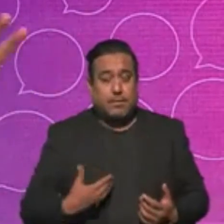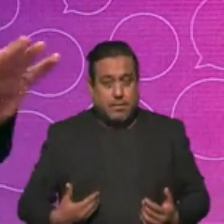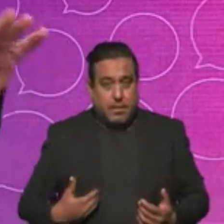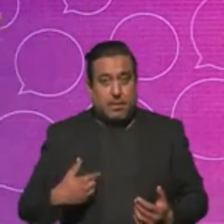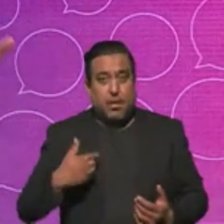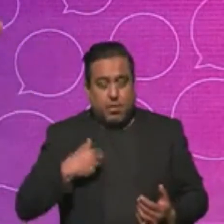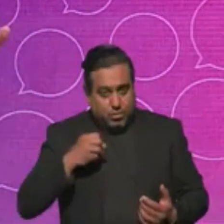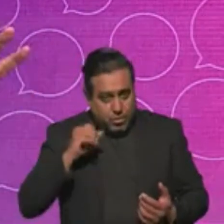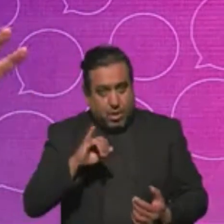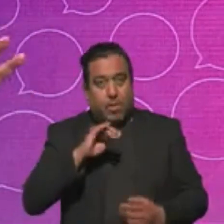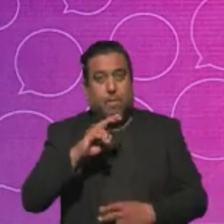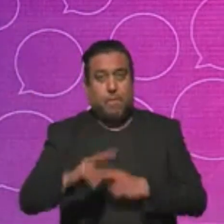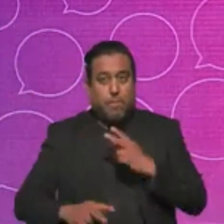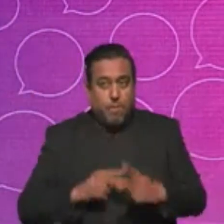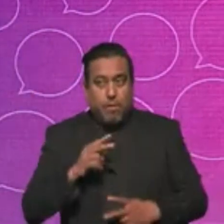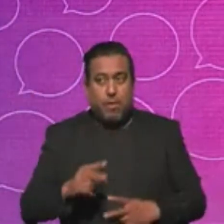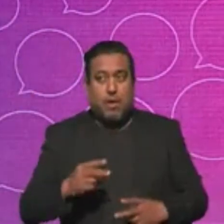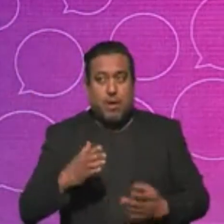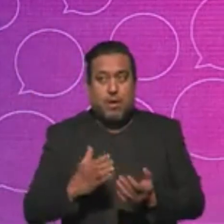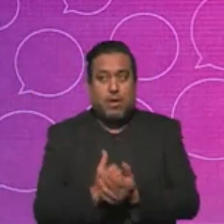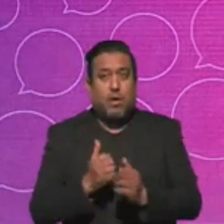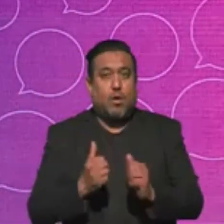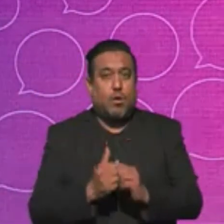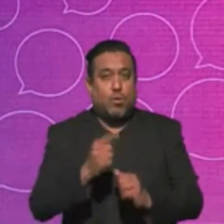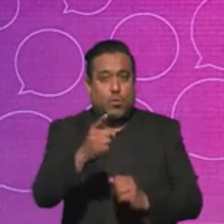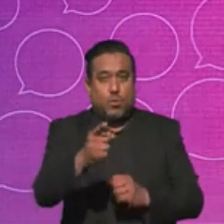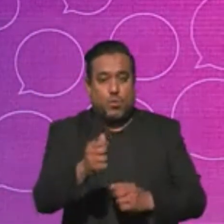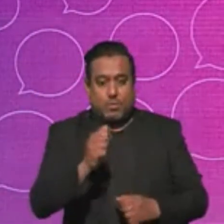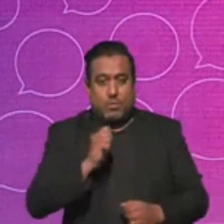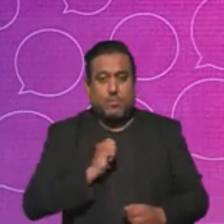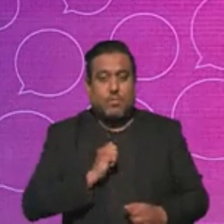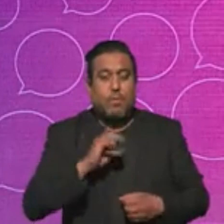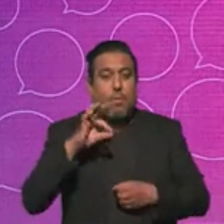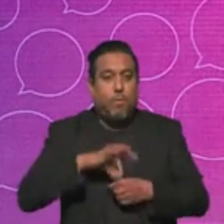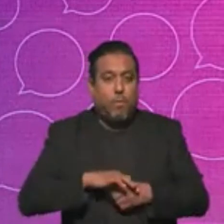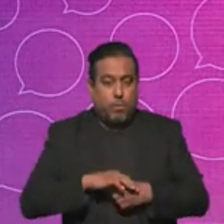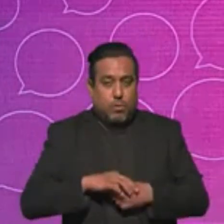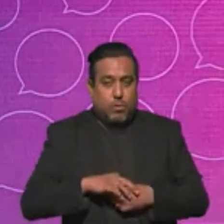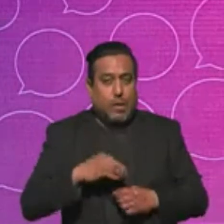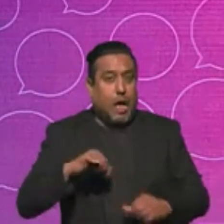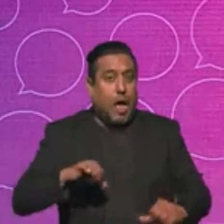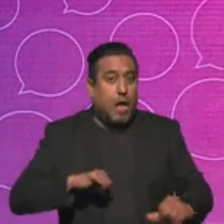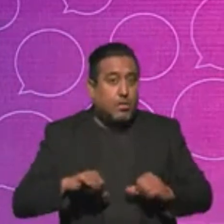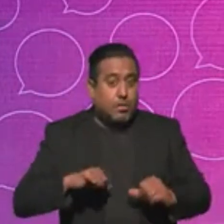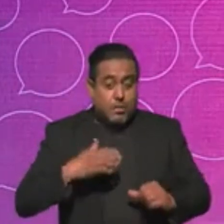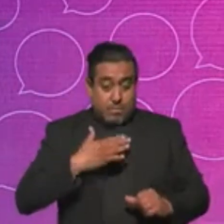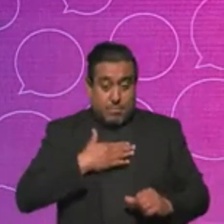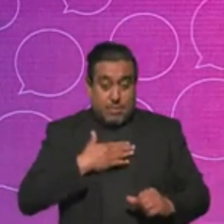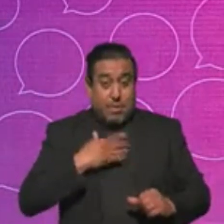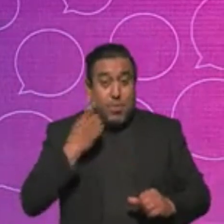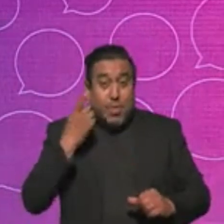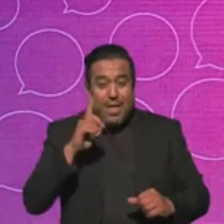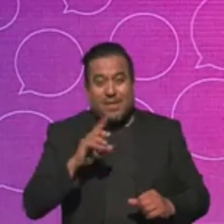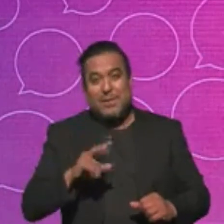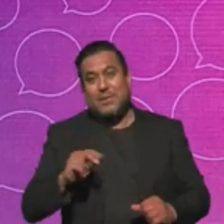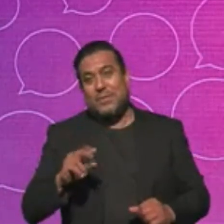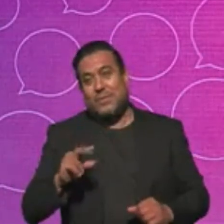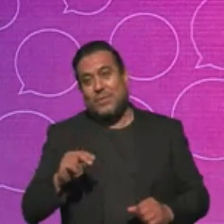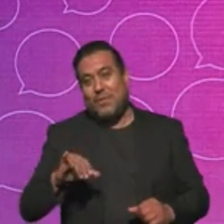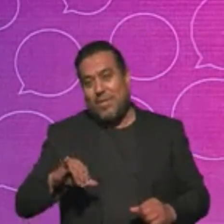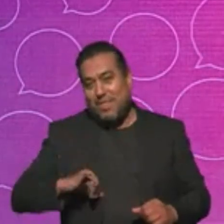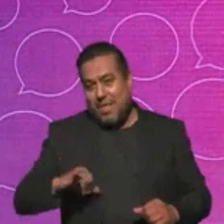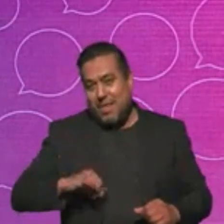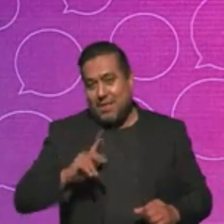que voy a llegar a la presidencia municipal con el favor de tu voto es de que las acciones no somos dueños de ellas Este es un asunto de interés